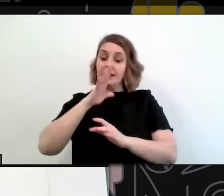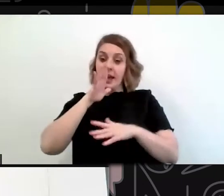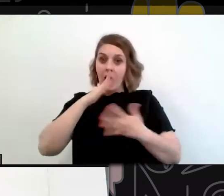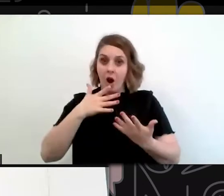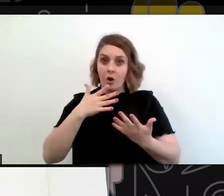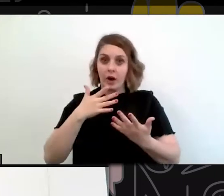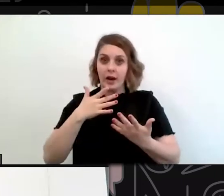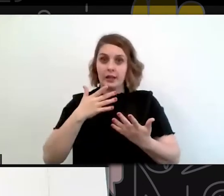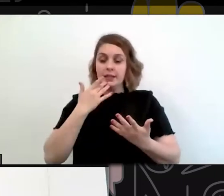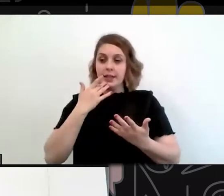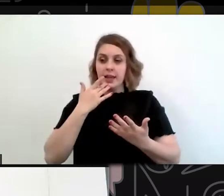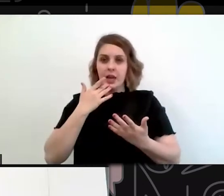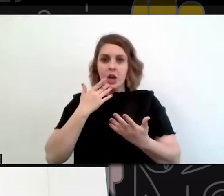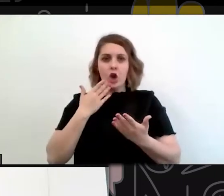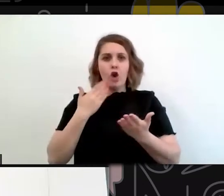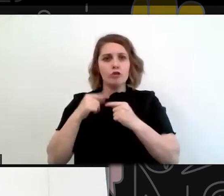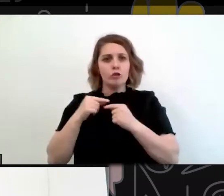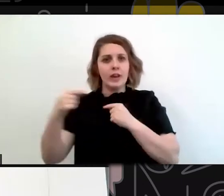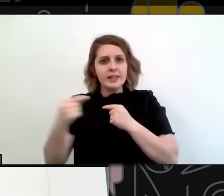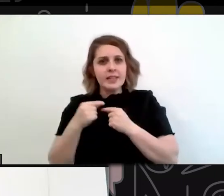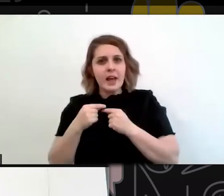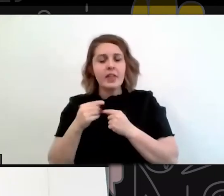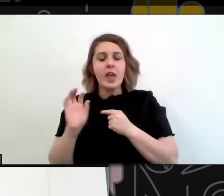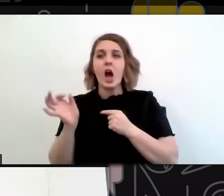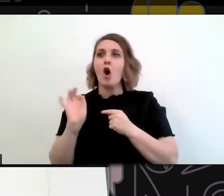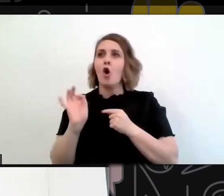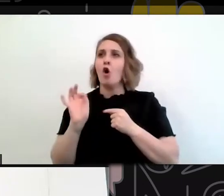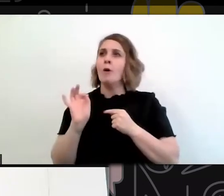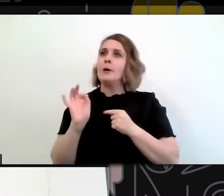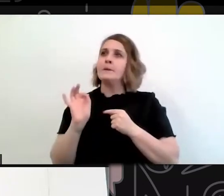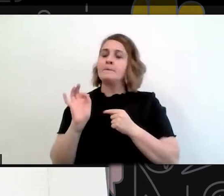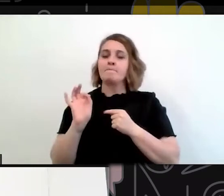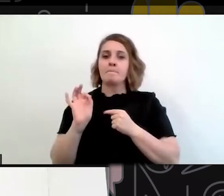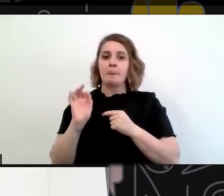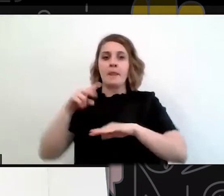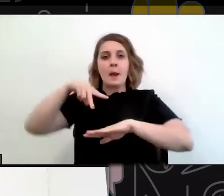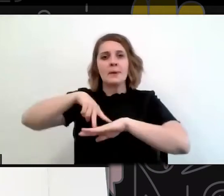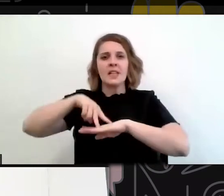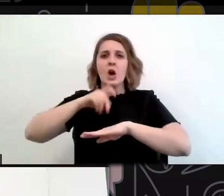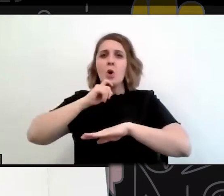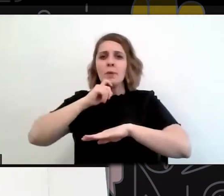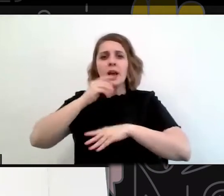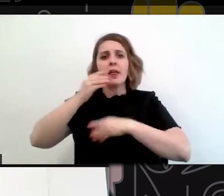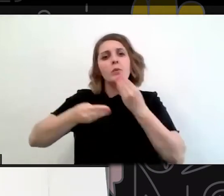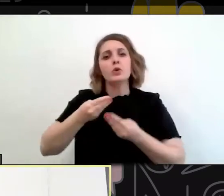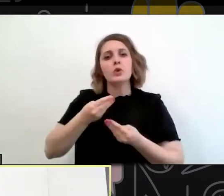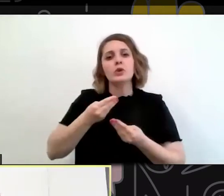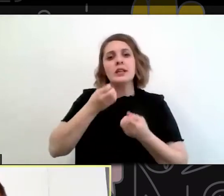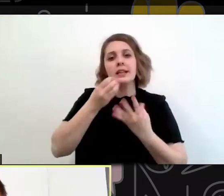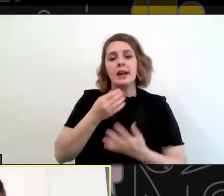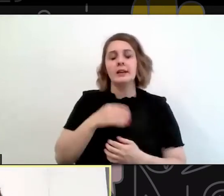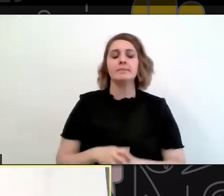consulta en remoto o en estos momentos en donde es muy difícil la presencialidad? Hola, buenas